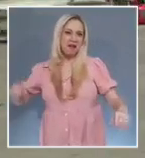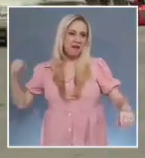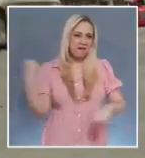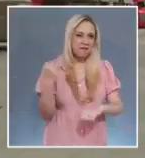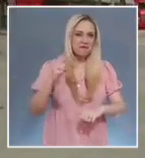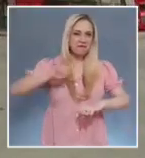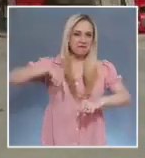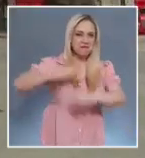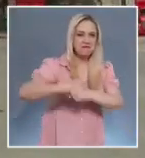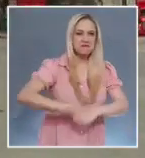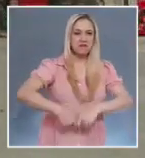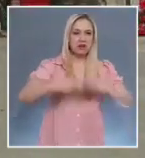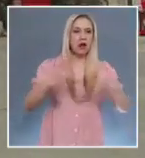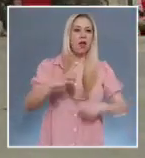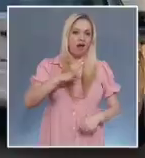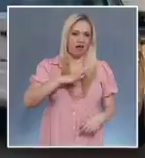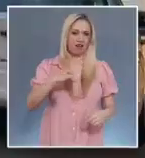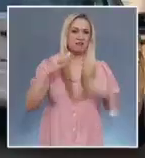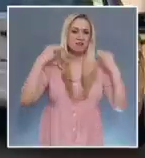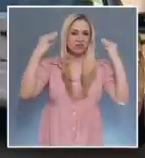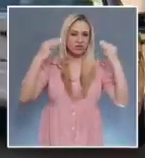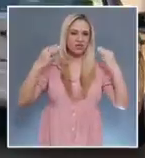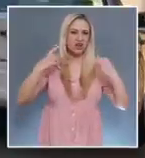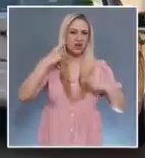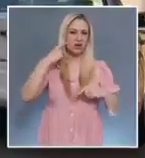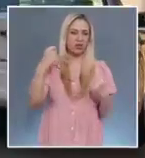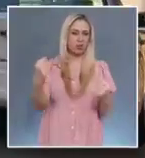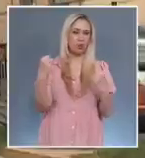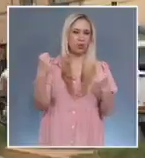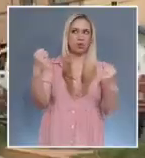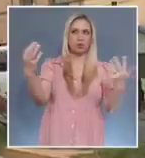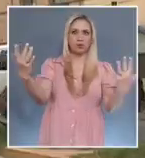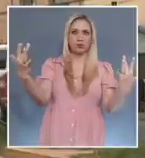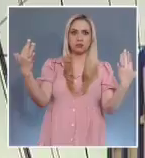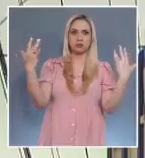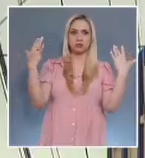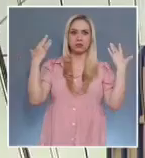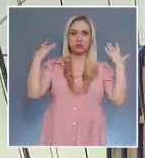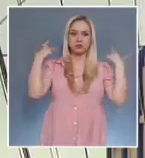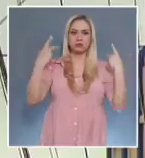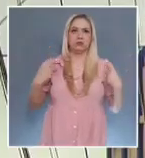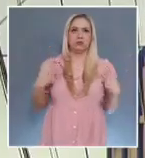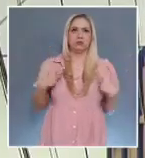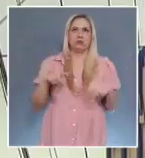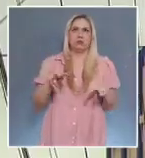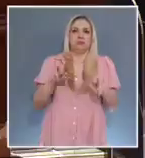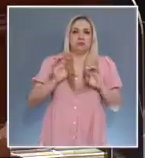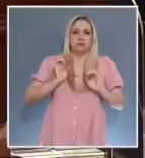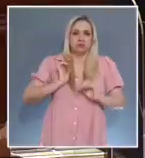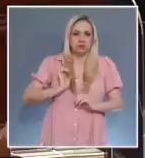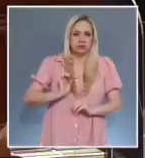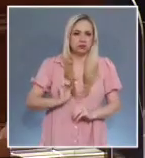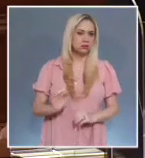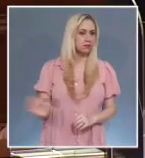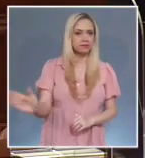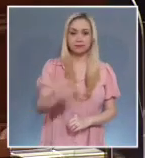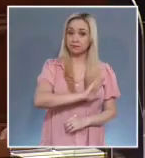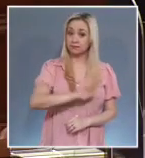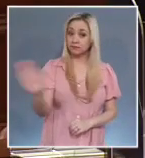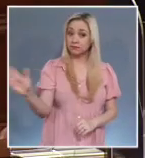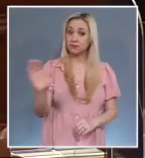al considerar que la medida es clara, idónea, necesaria y proporcional. Es decir, la norma